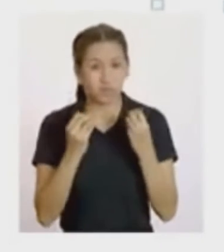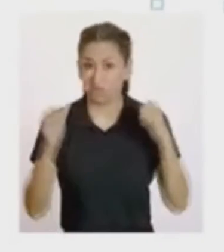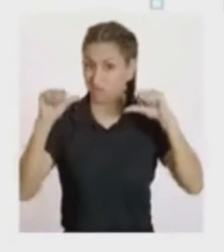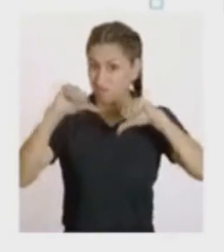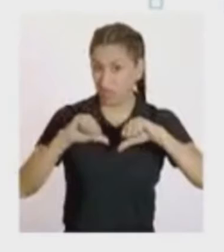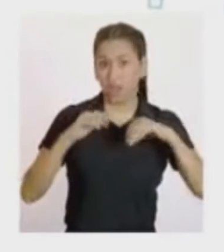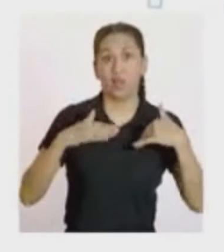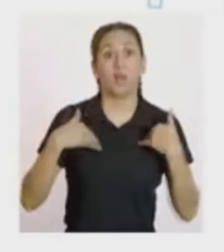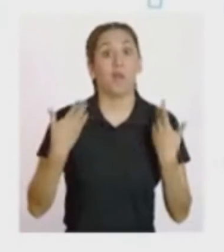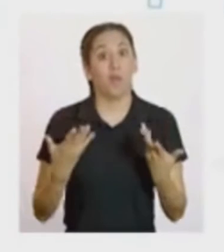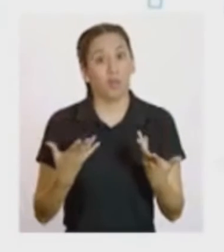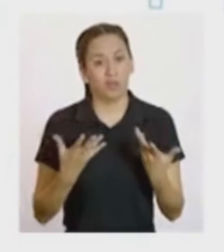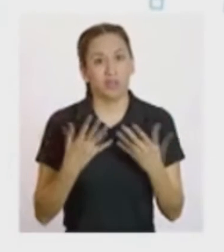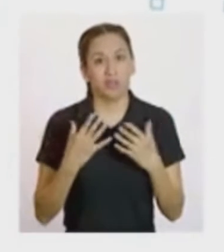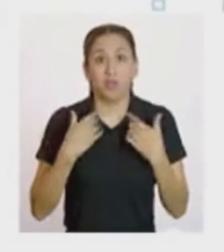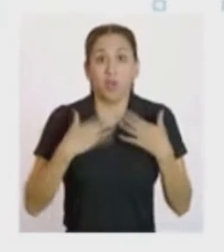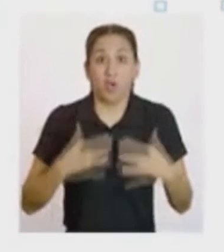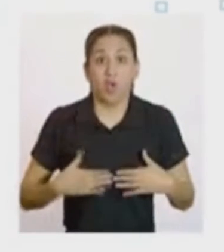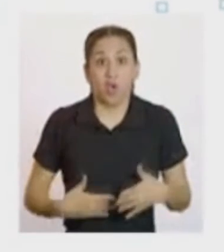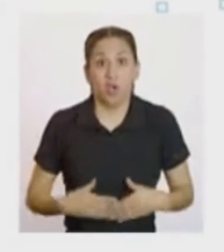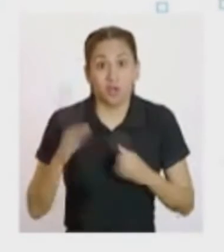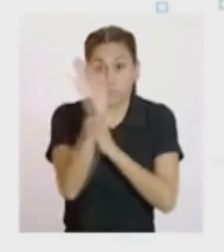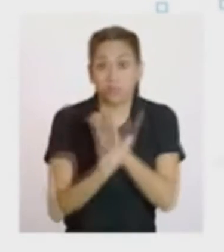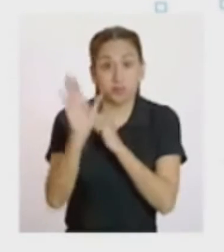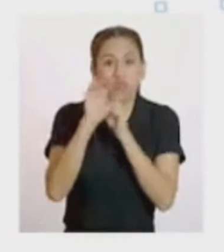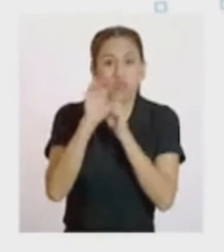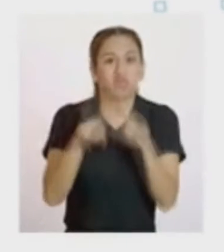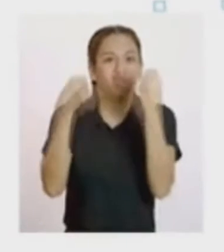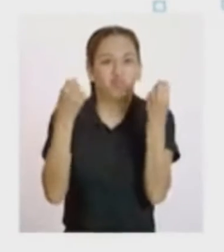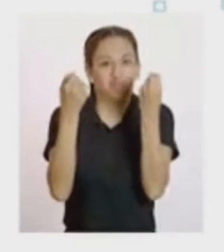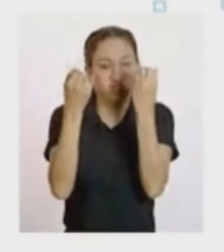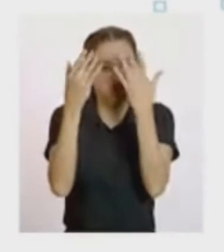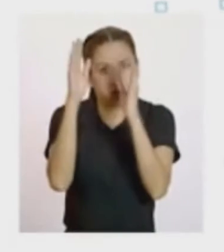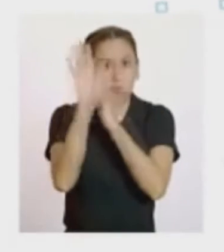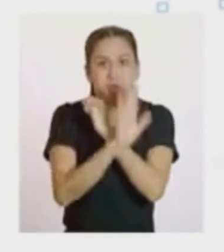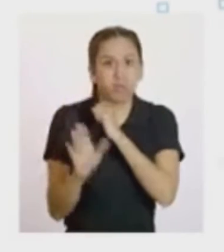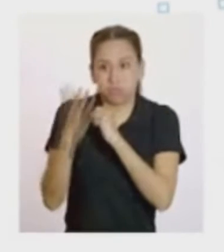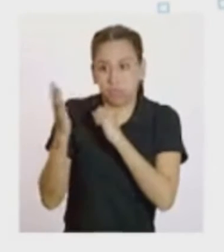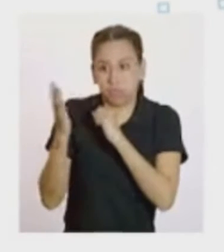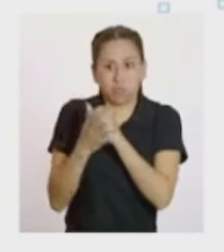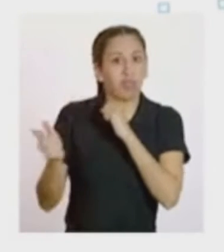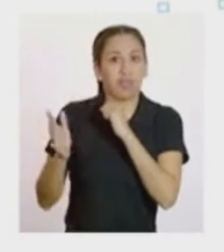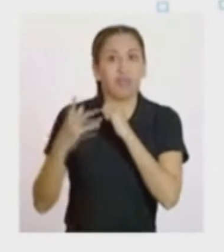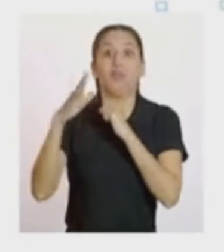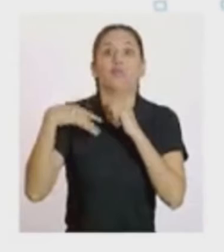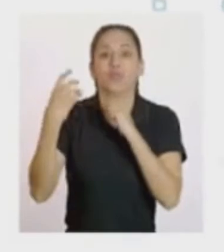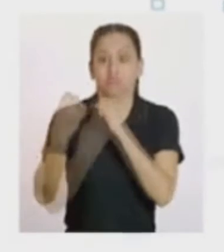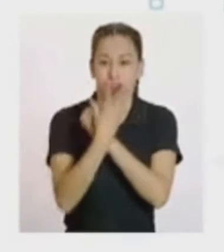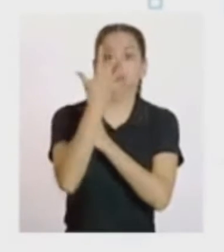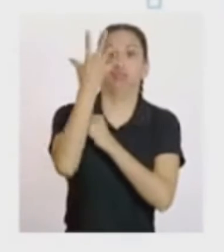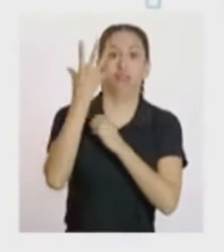insuficiente, se produce una caída de las defensas. Y, por el contrario, si es equilibrada